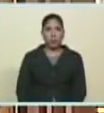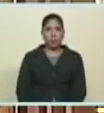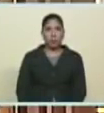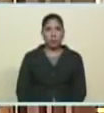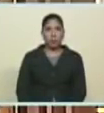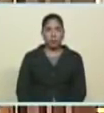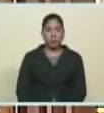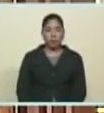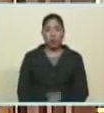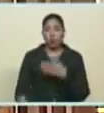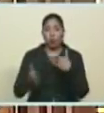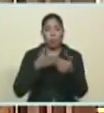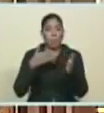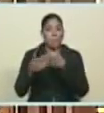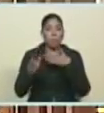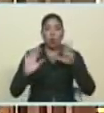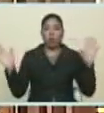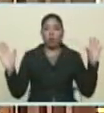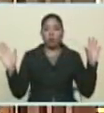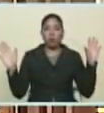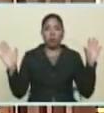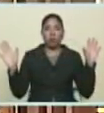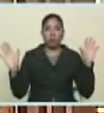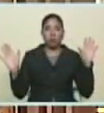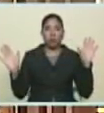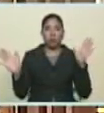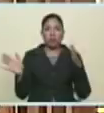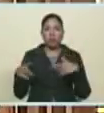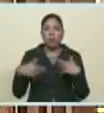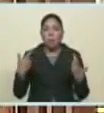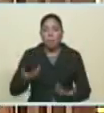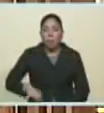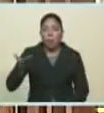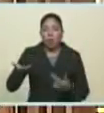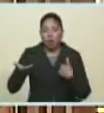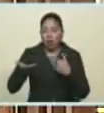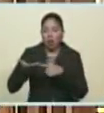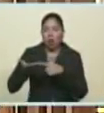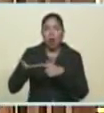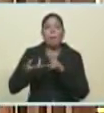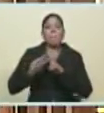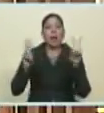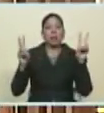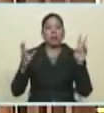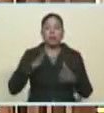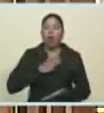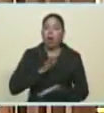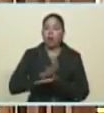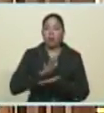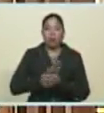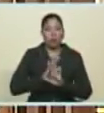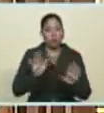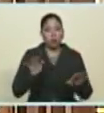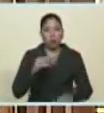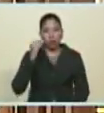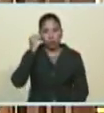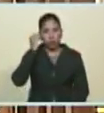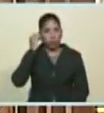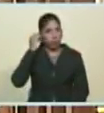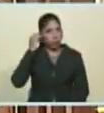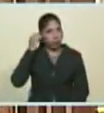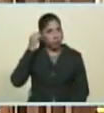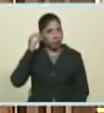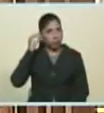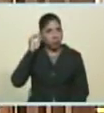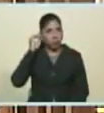A quien sea. No me importa nada. Lo único que me importa es la paz y la tranquilidad de los venezolanos. Y ya basta de llamados a insurrecciones y